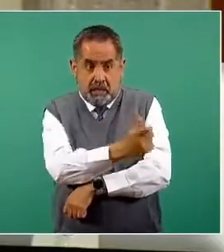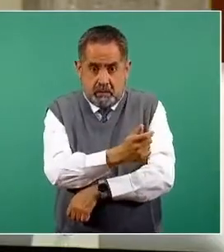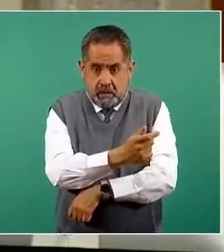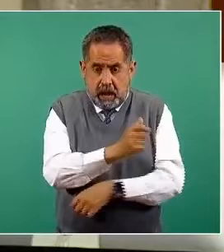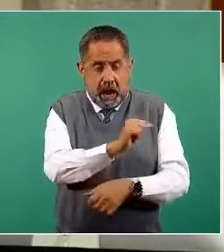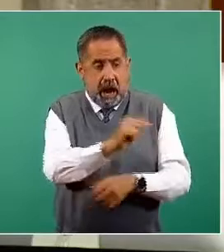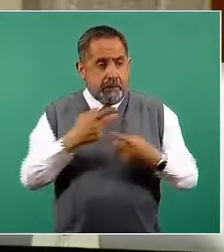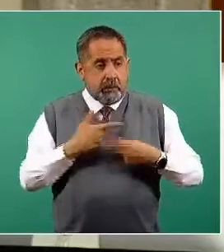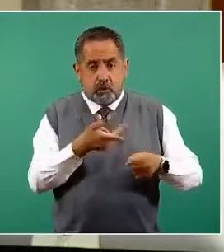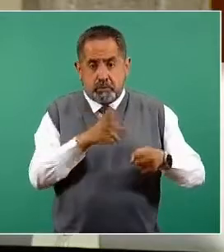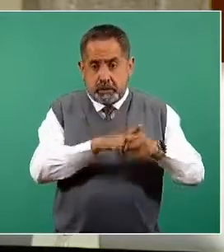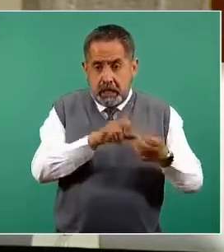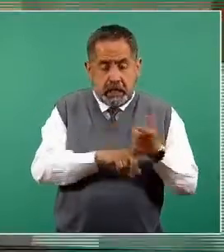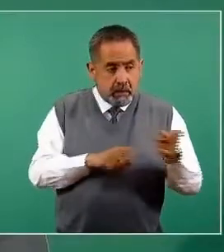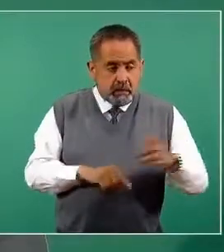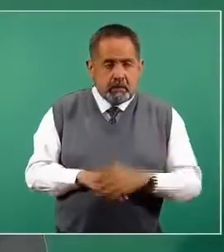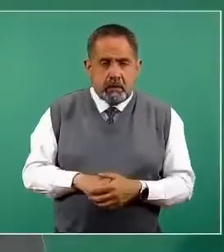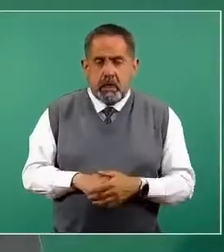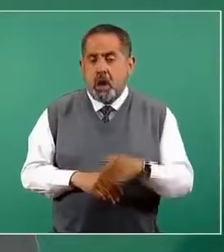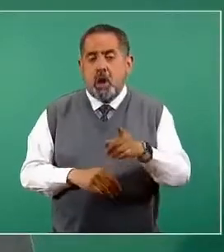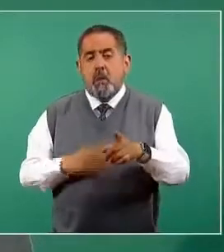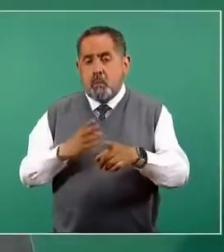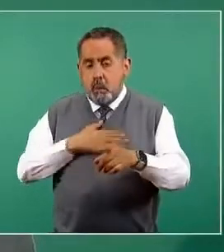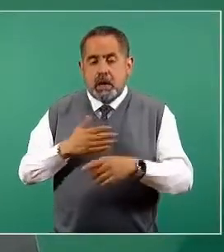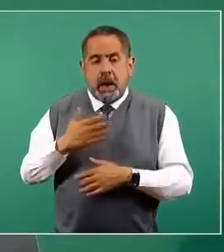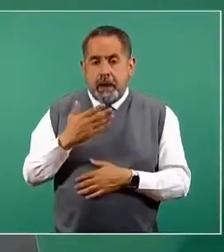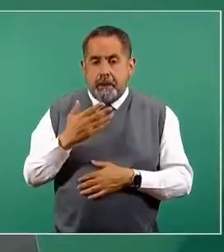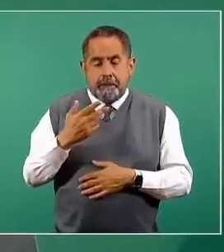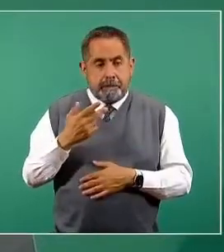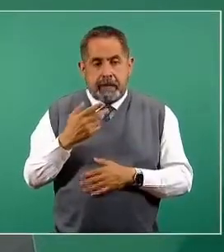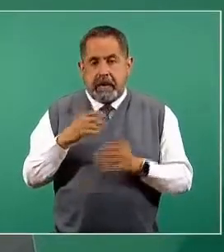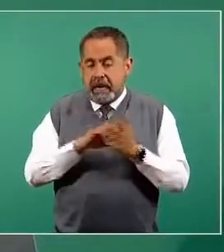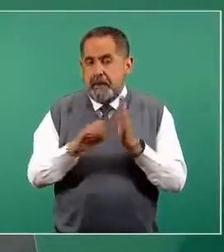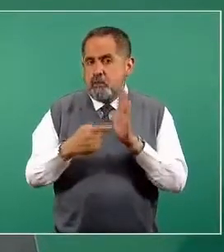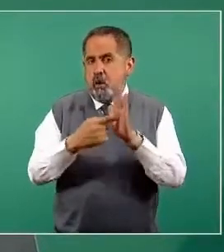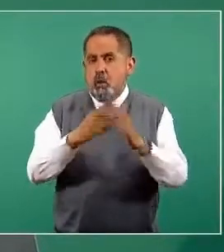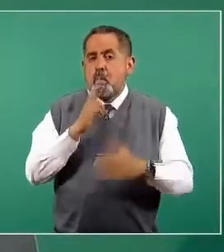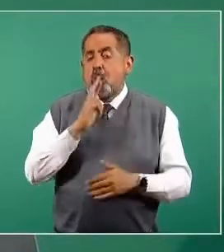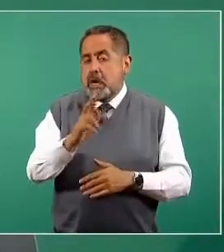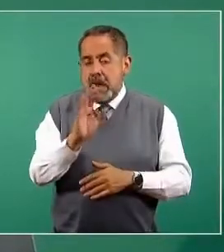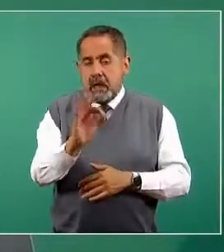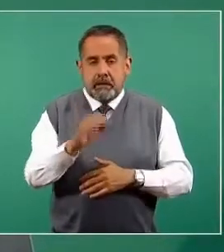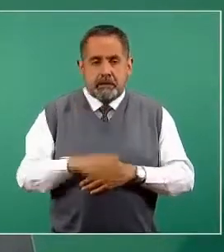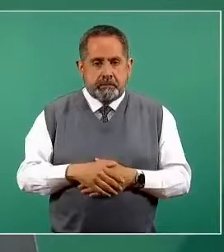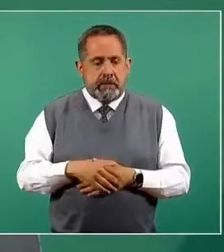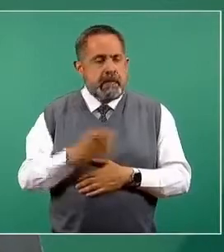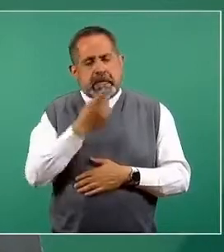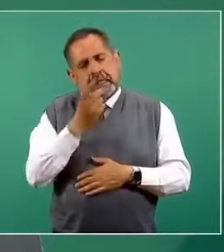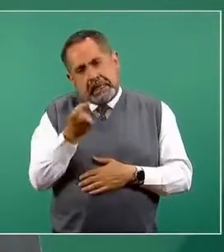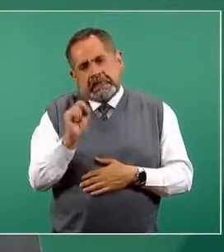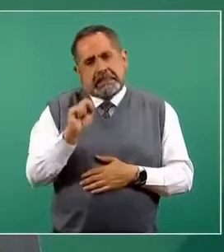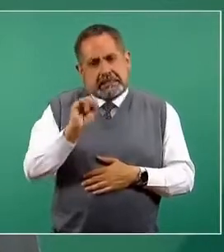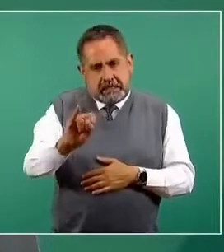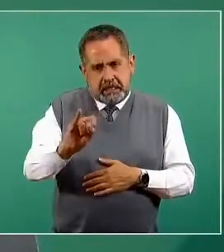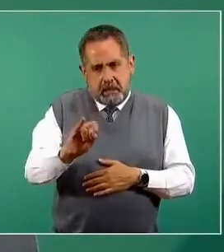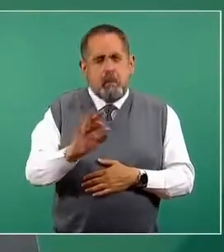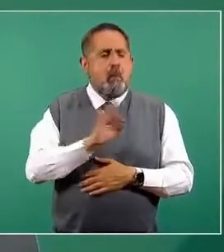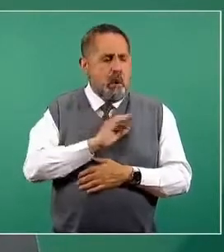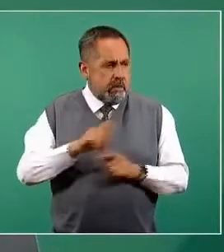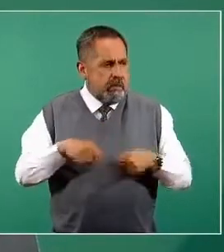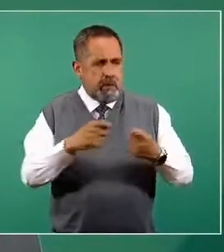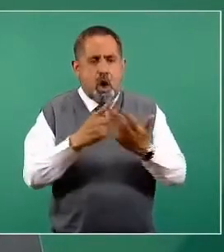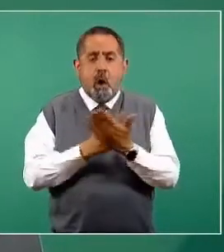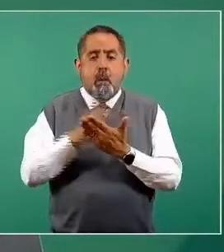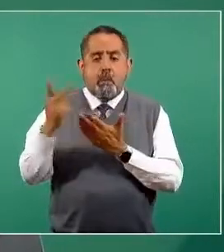personas hospitalizadas? Qué bueno que lo menciona, porque le voy a dar un ejemplo específico. La respuesta genérica es sí, es posible. El